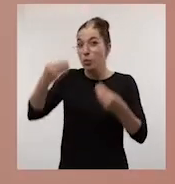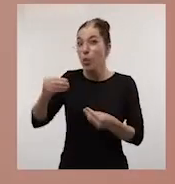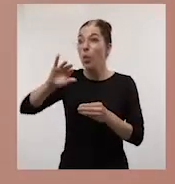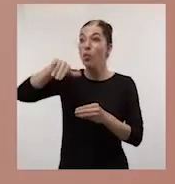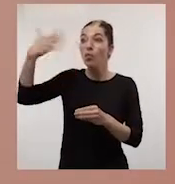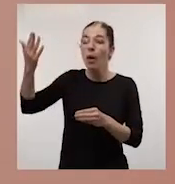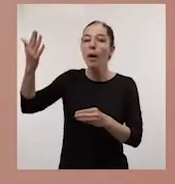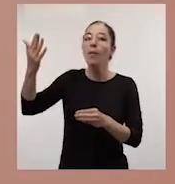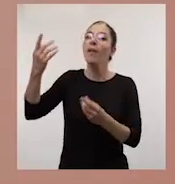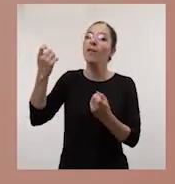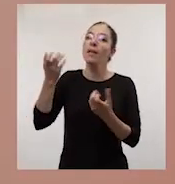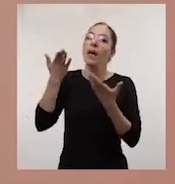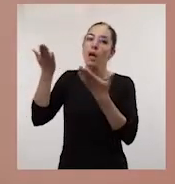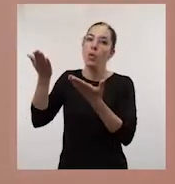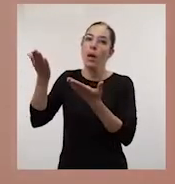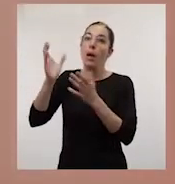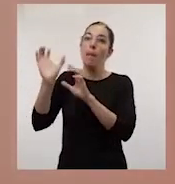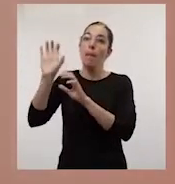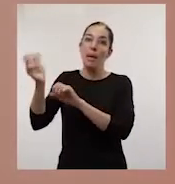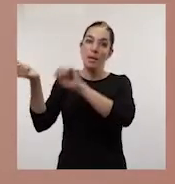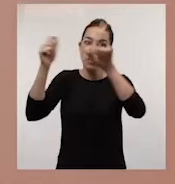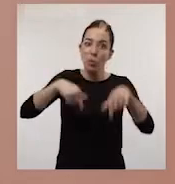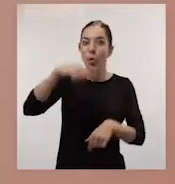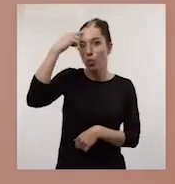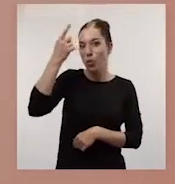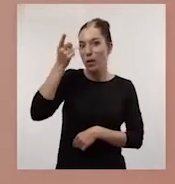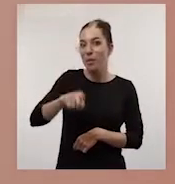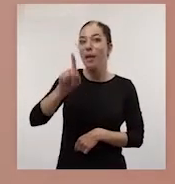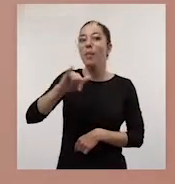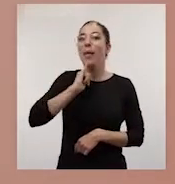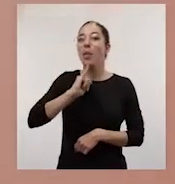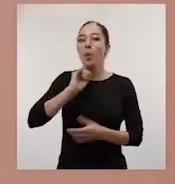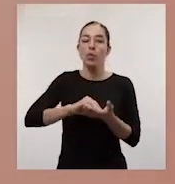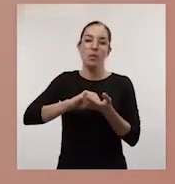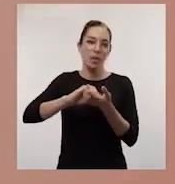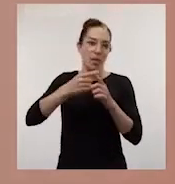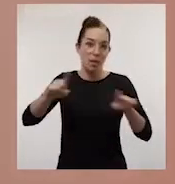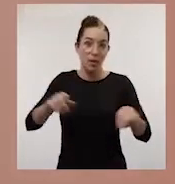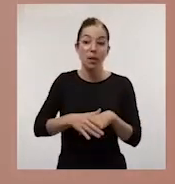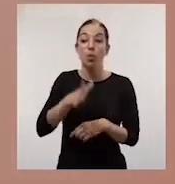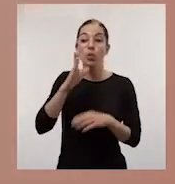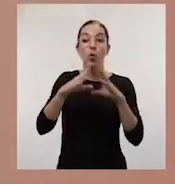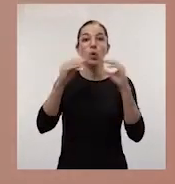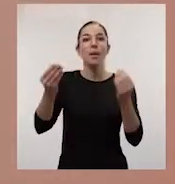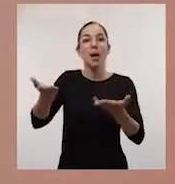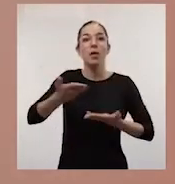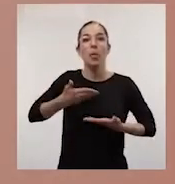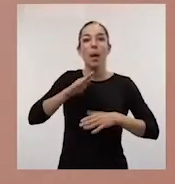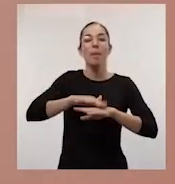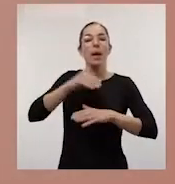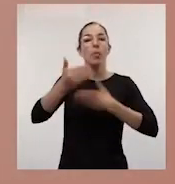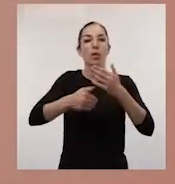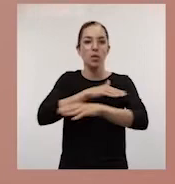además es necesario facilitar el cambio de país de cultura casi siempre el idioma en todos estos aspectos la universidad nos